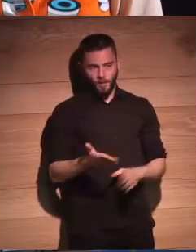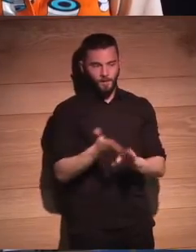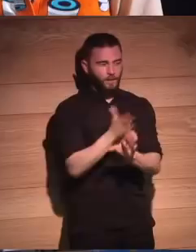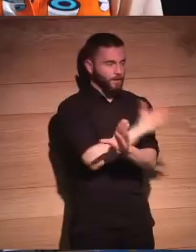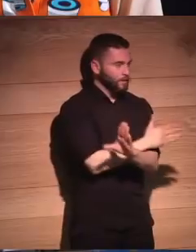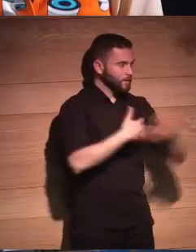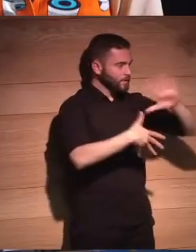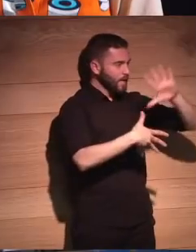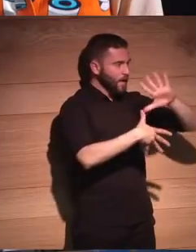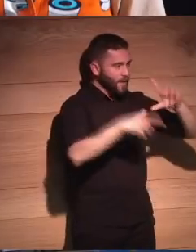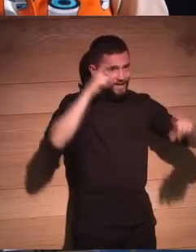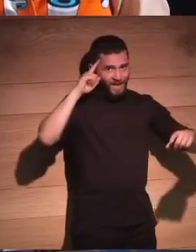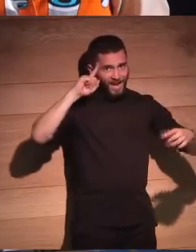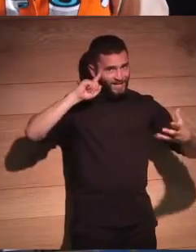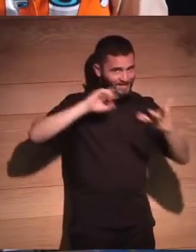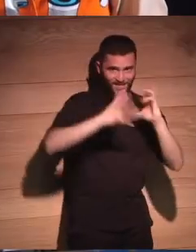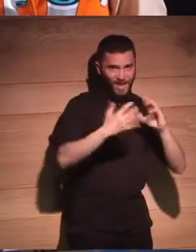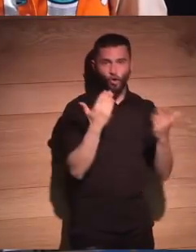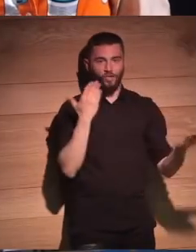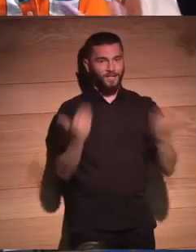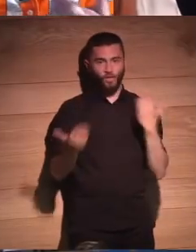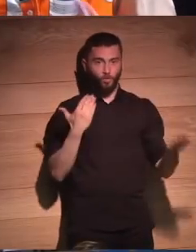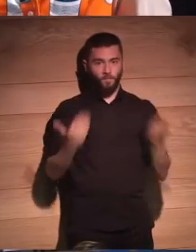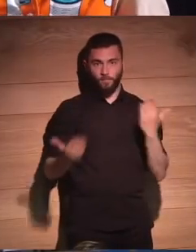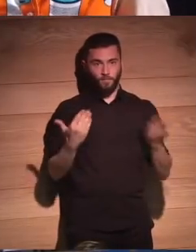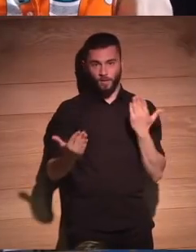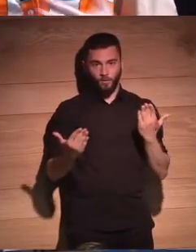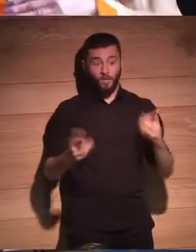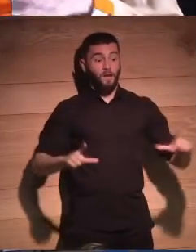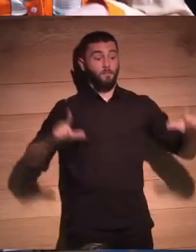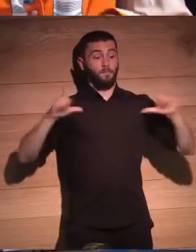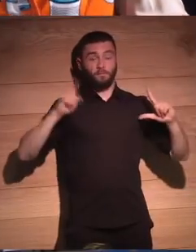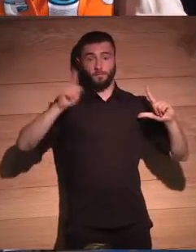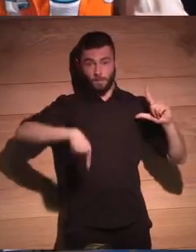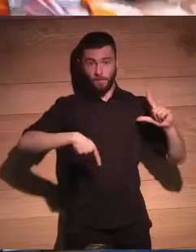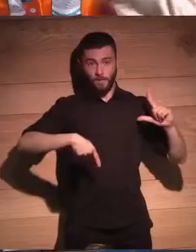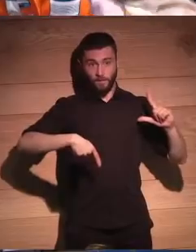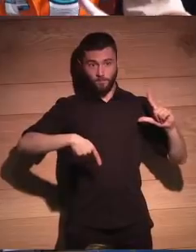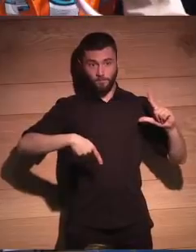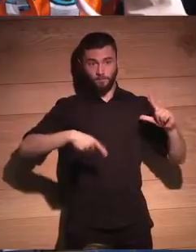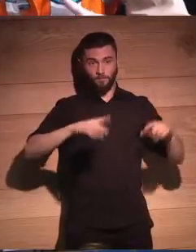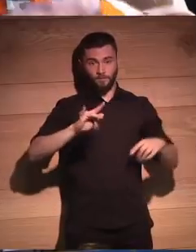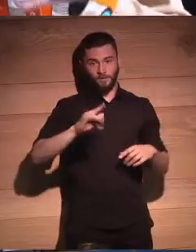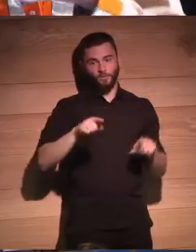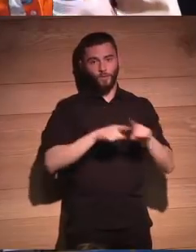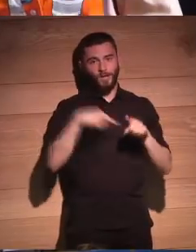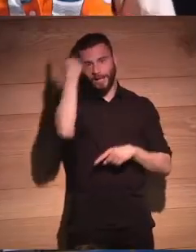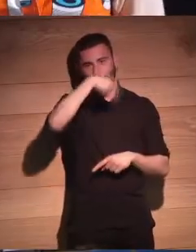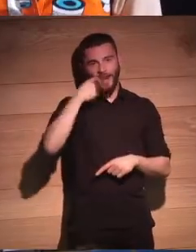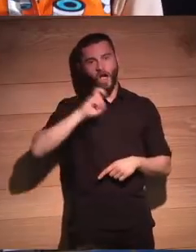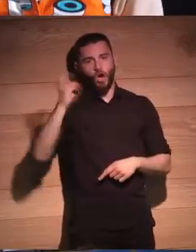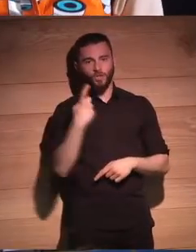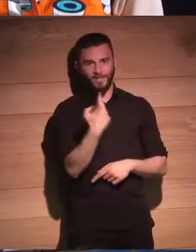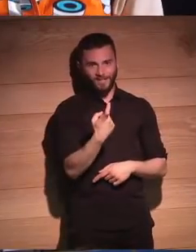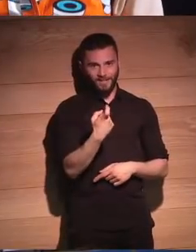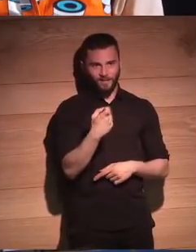American Psycho. Se dijo que no se había Incluso el hecho. personaje. Sí, Es sí. gente que lo tiene todo, pero necesita otra cara. Sí, y eso